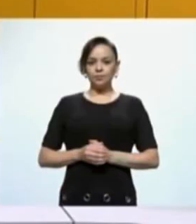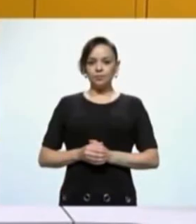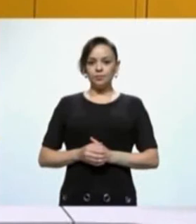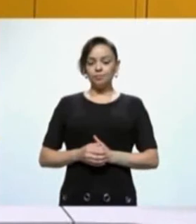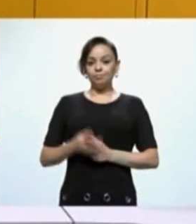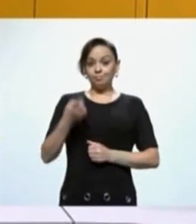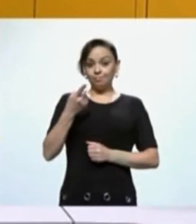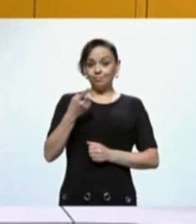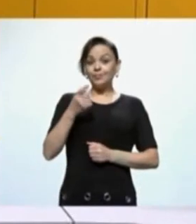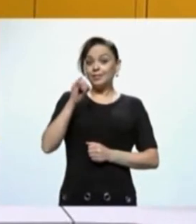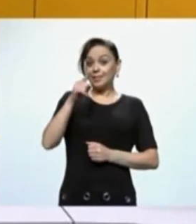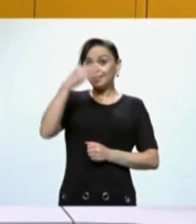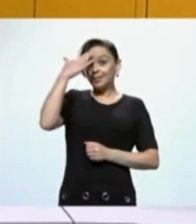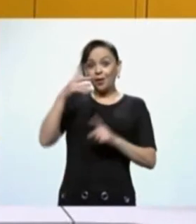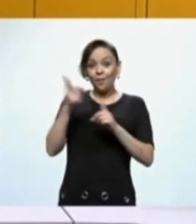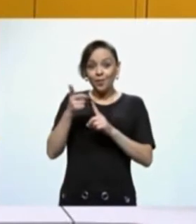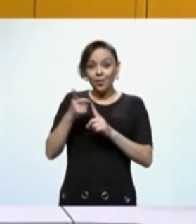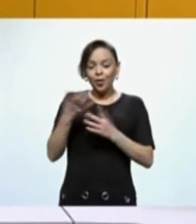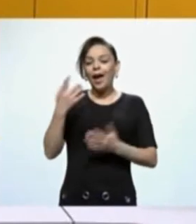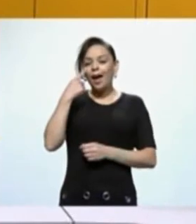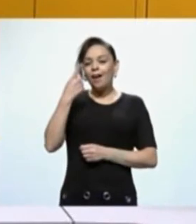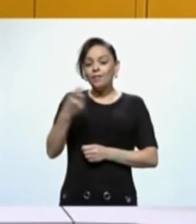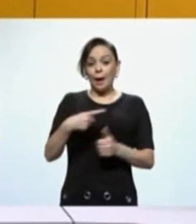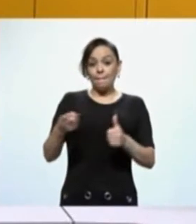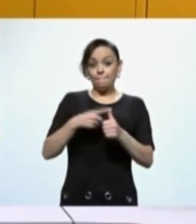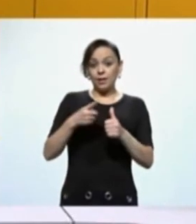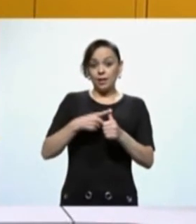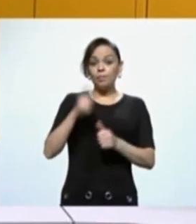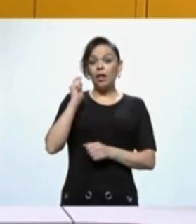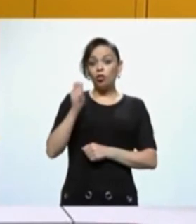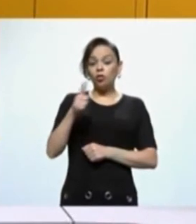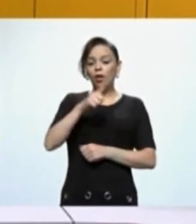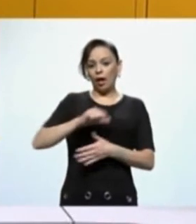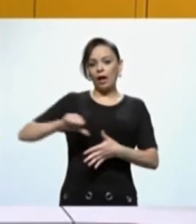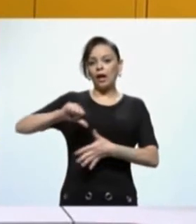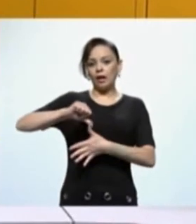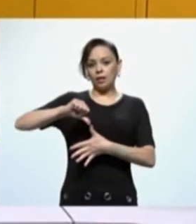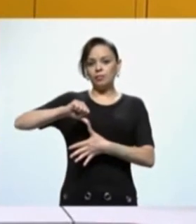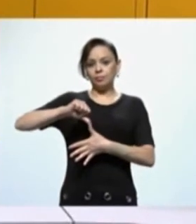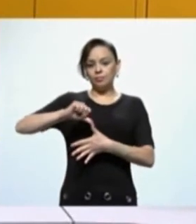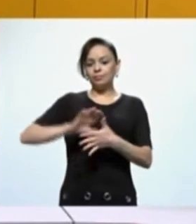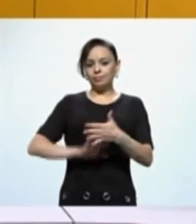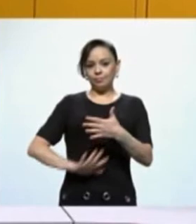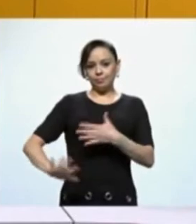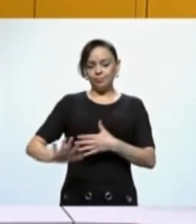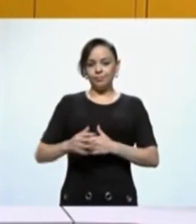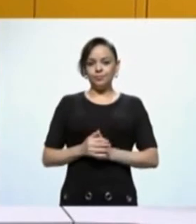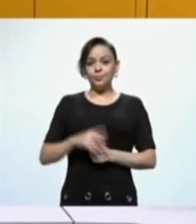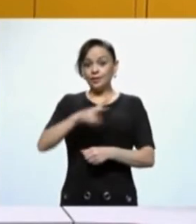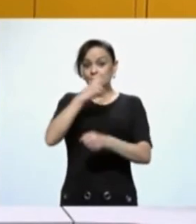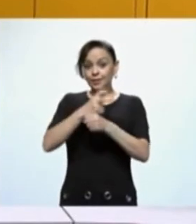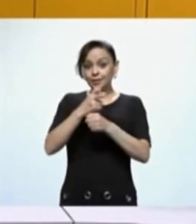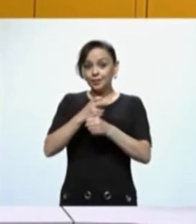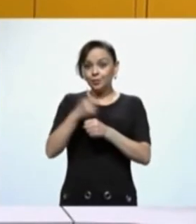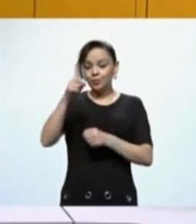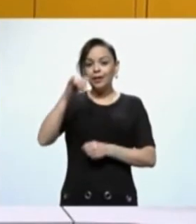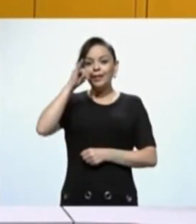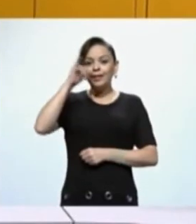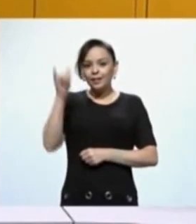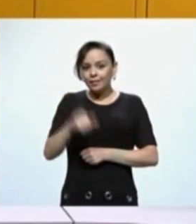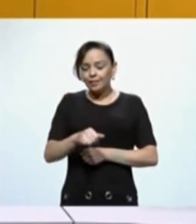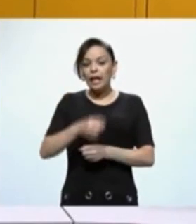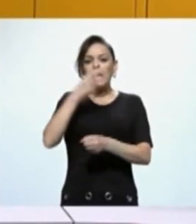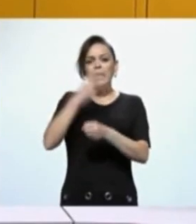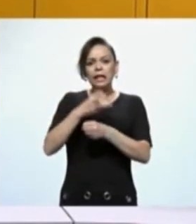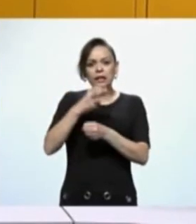Veamos si adivinaste. La primera es de la región latinoamericana. La segunda, de Italia. Y la